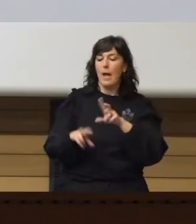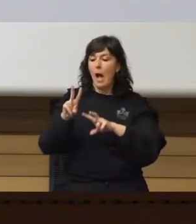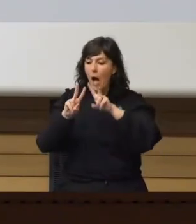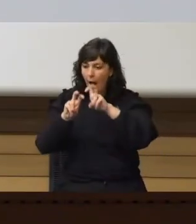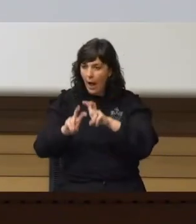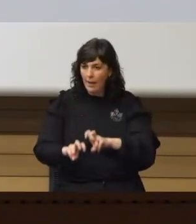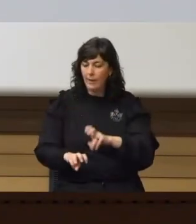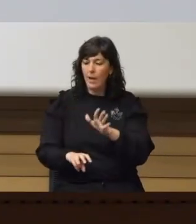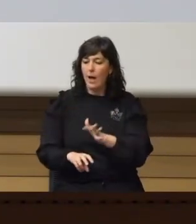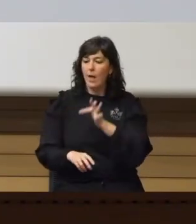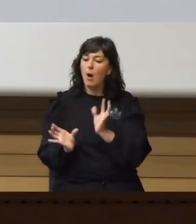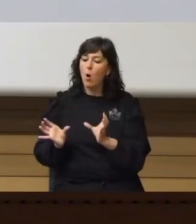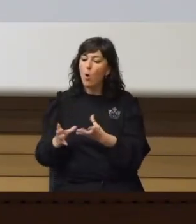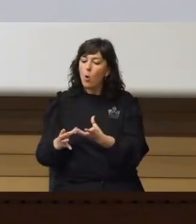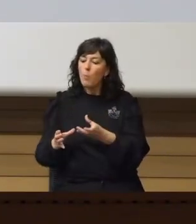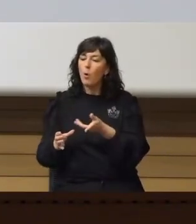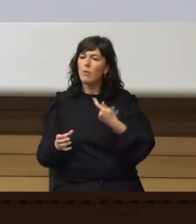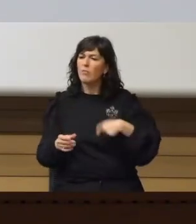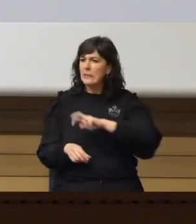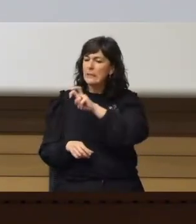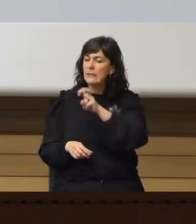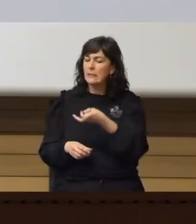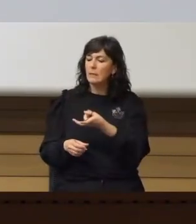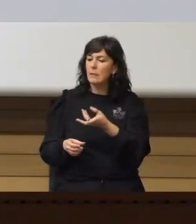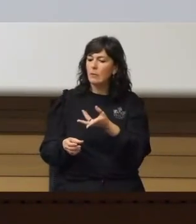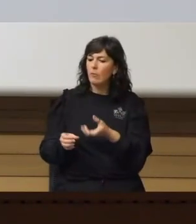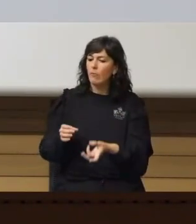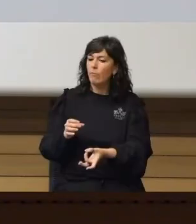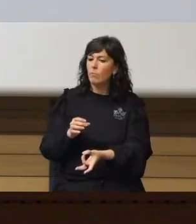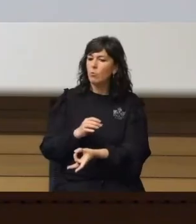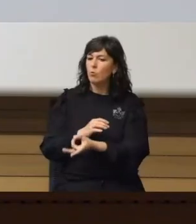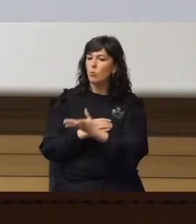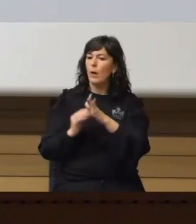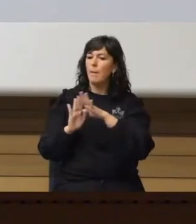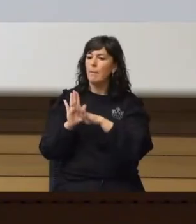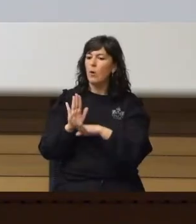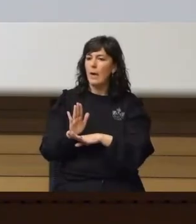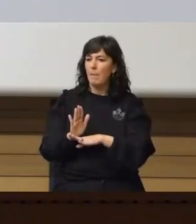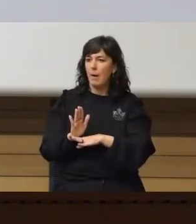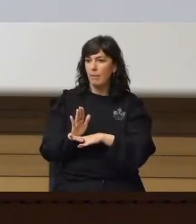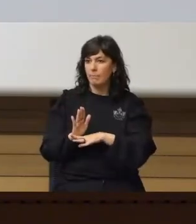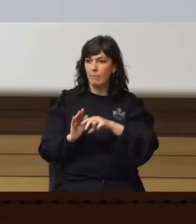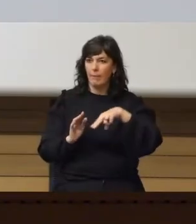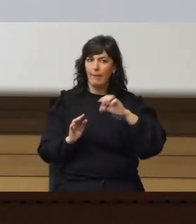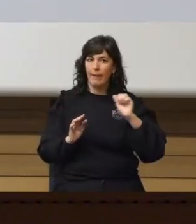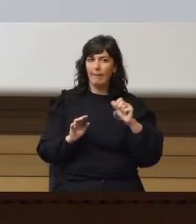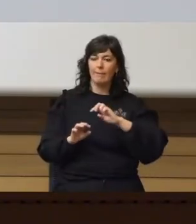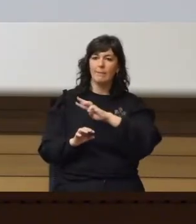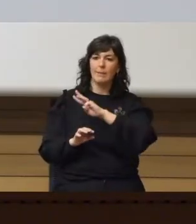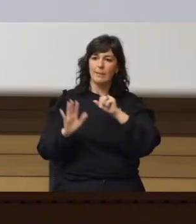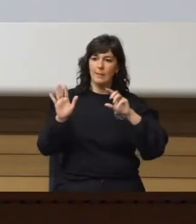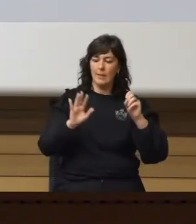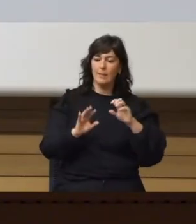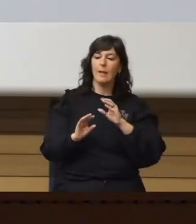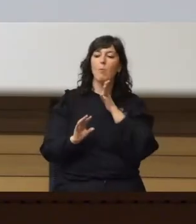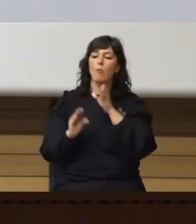grupo interprofesional, es cofundador del programa Night and Drugs 360 grados, donde participa en la formación